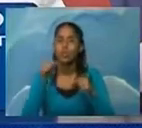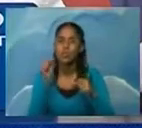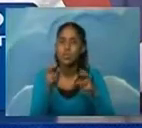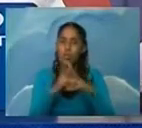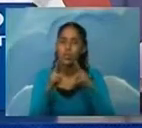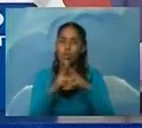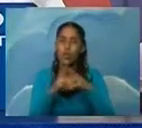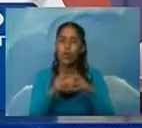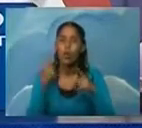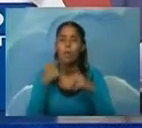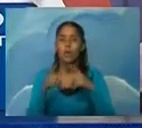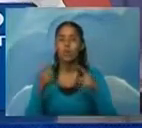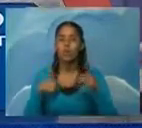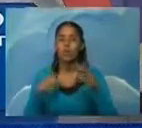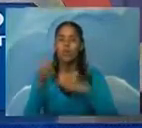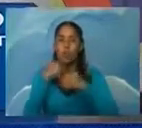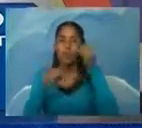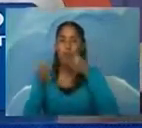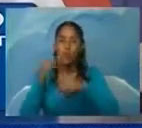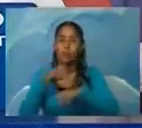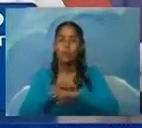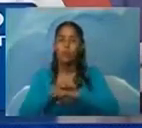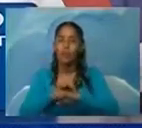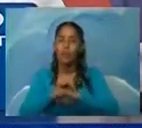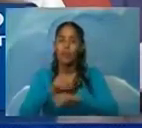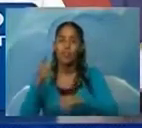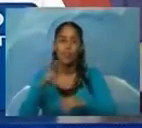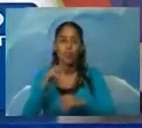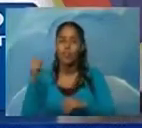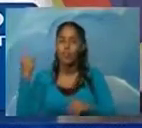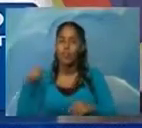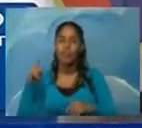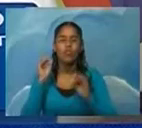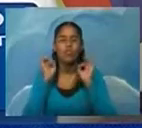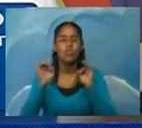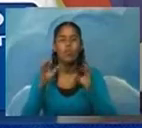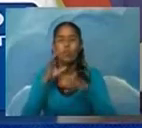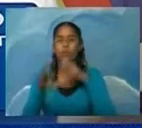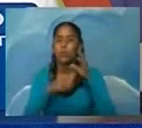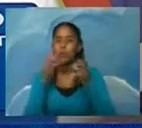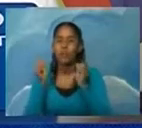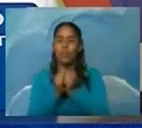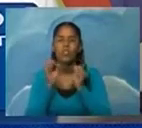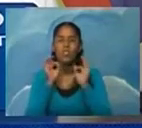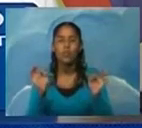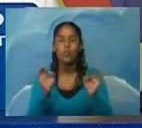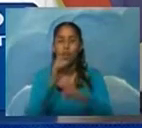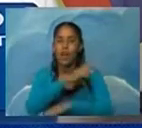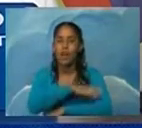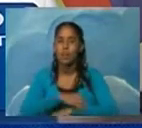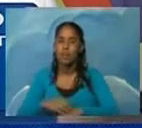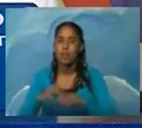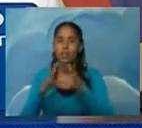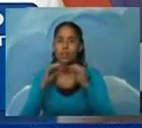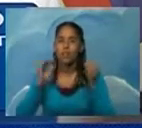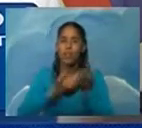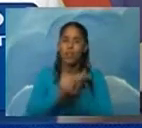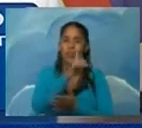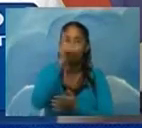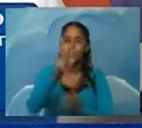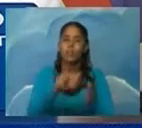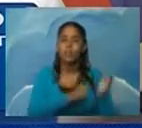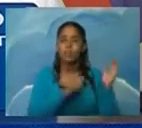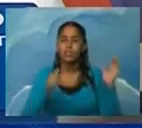Pero como yo no como carne, no tengo ningún problema con esos animales. La gloria sea para el